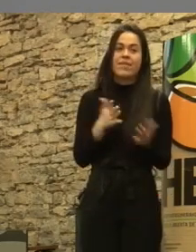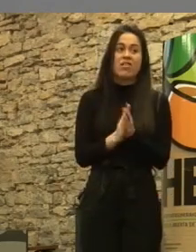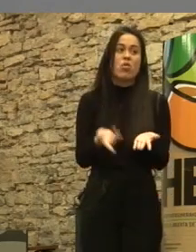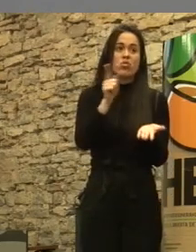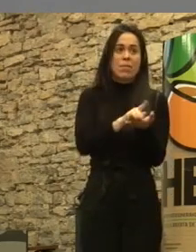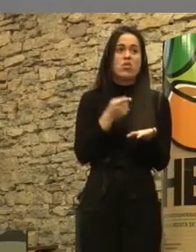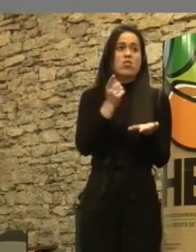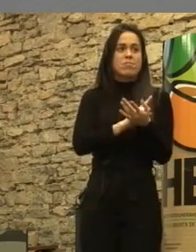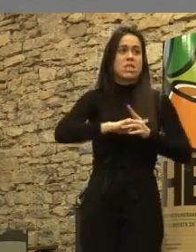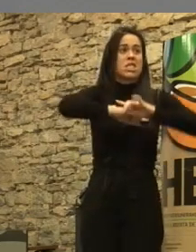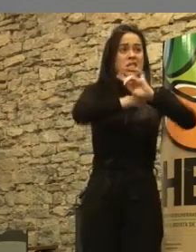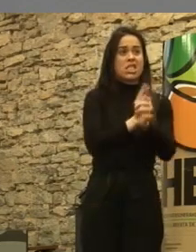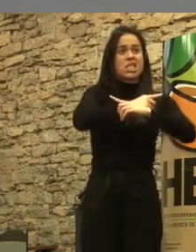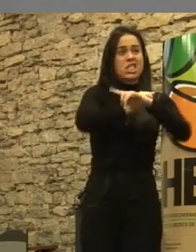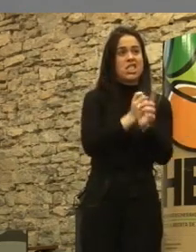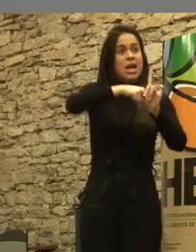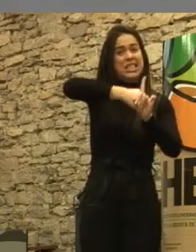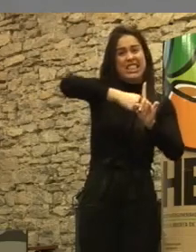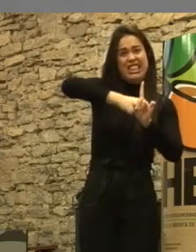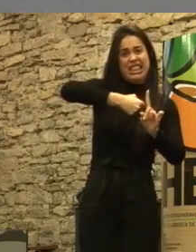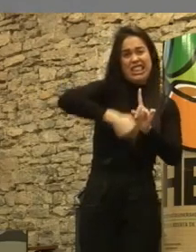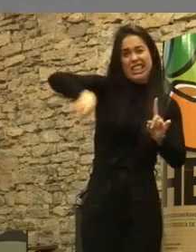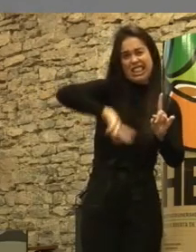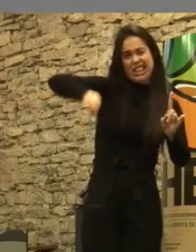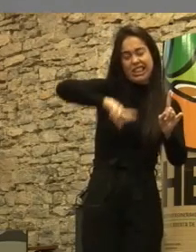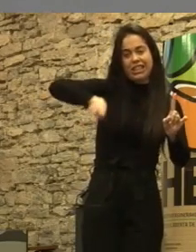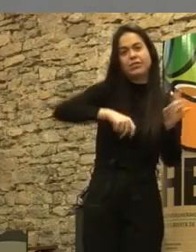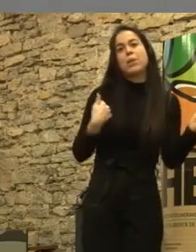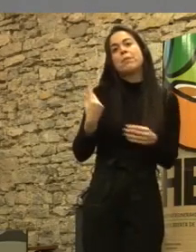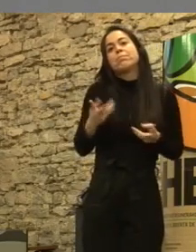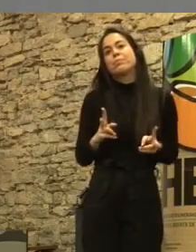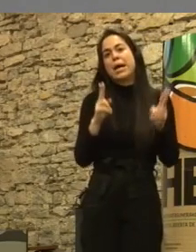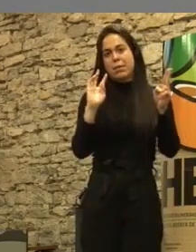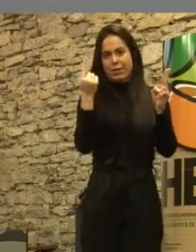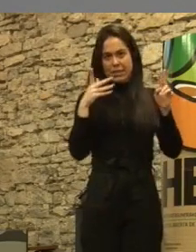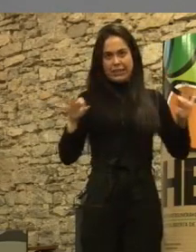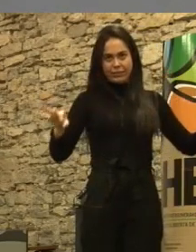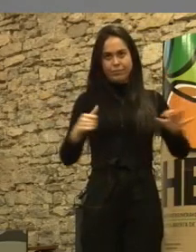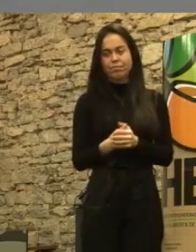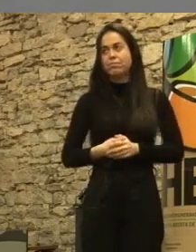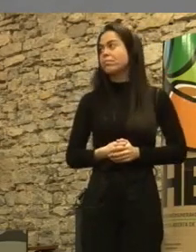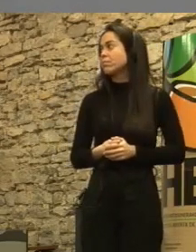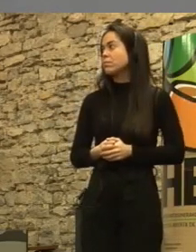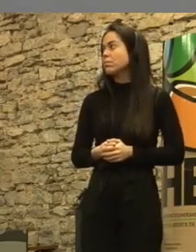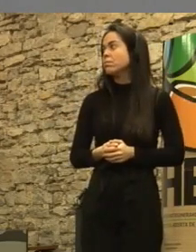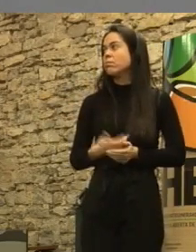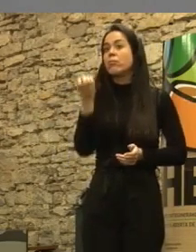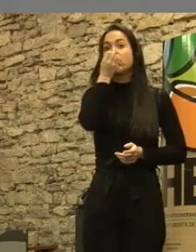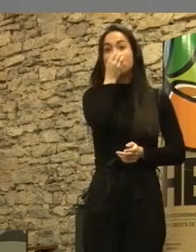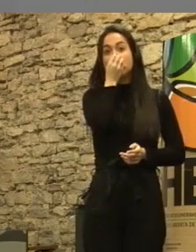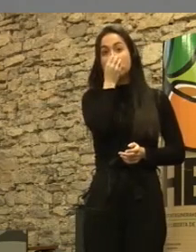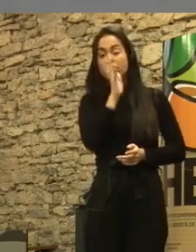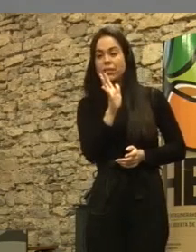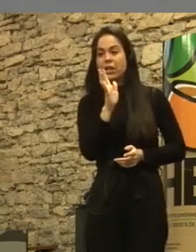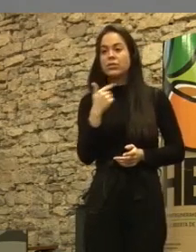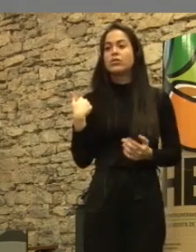pero machacarlos. O sea, que yo la primera parte sería esto, ¿no? Dentro de esto he tenido yo algún tipo de, bueno, de actividad que si